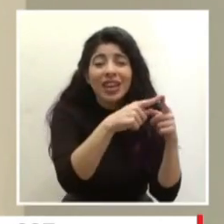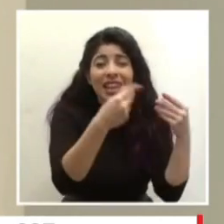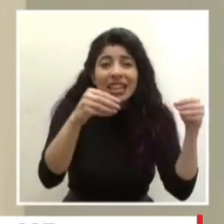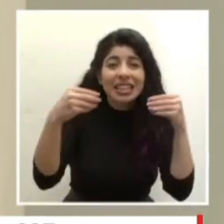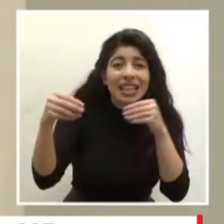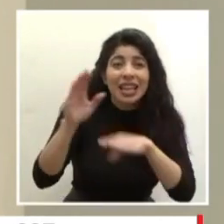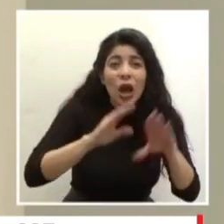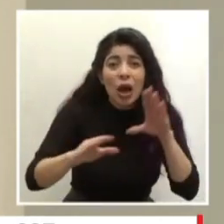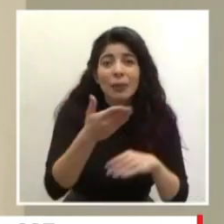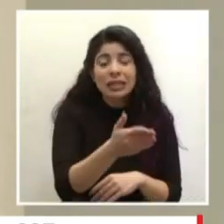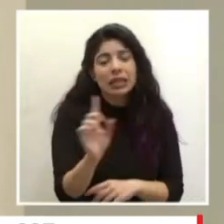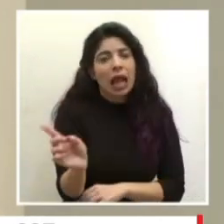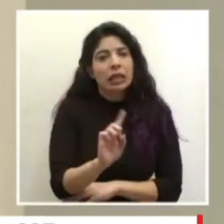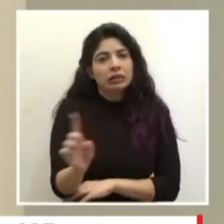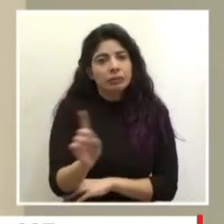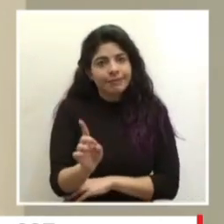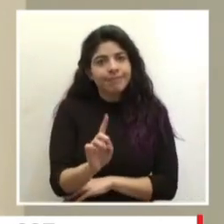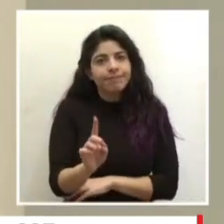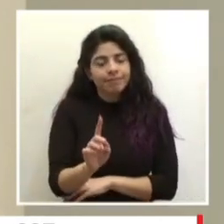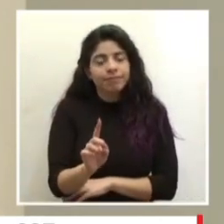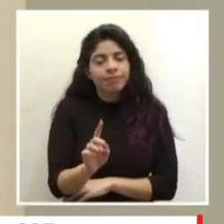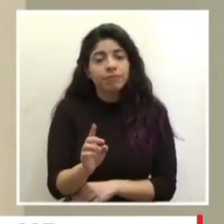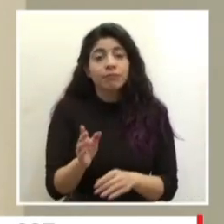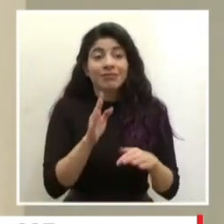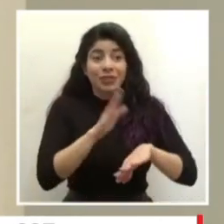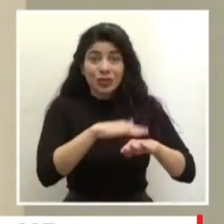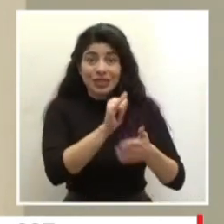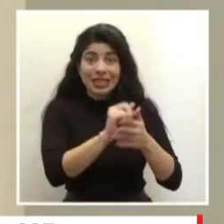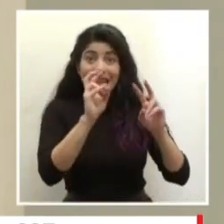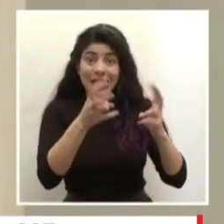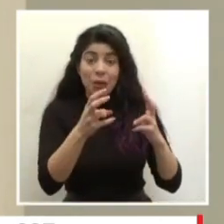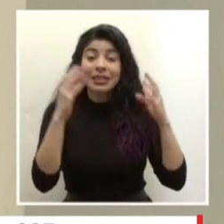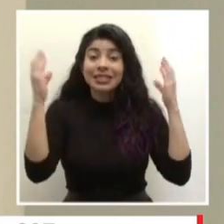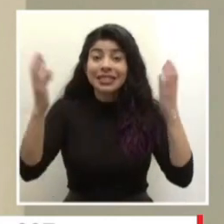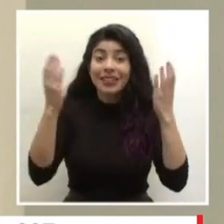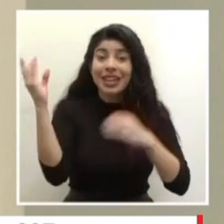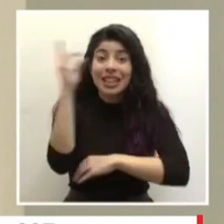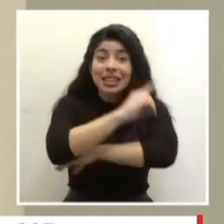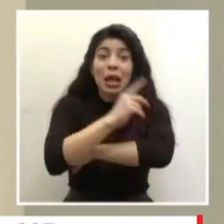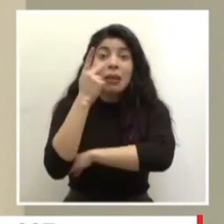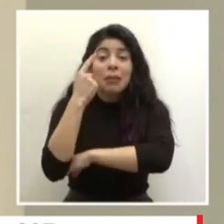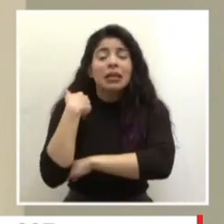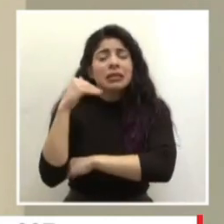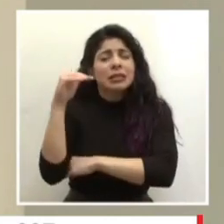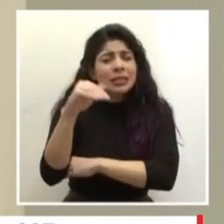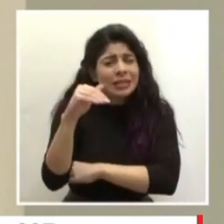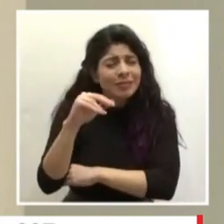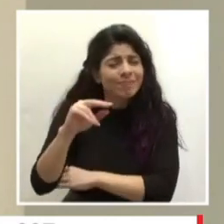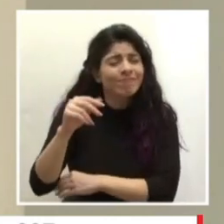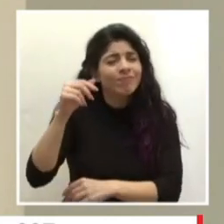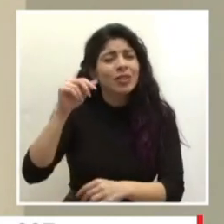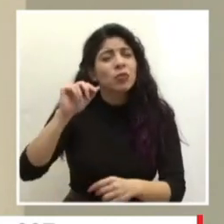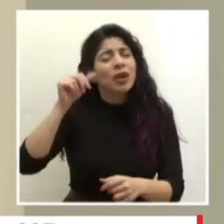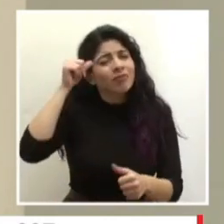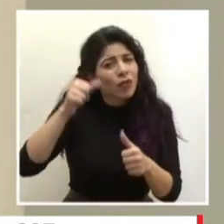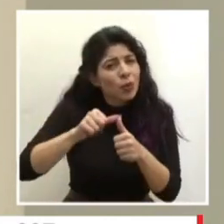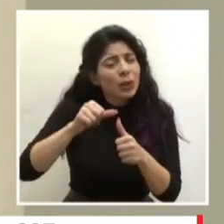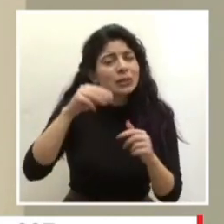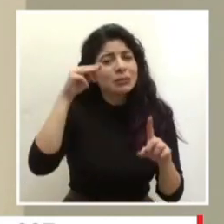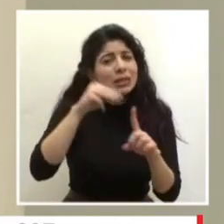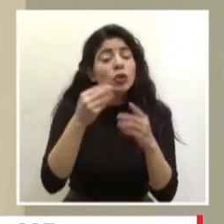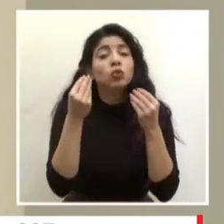establecimientos comerciales. Y con respecto a esto, justamente la celebración del Día del Padre, quiero reforzar el mensaje. Recordemos que